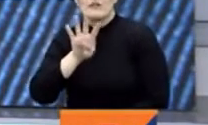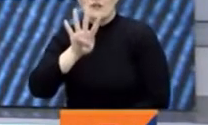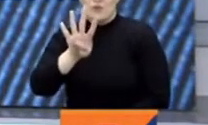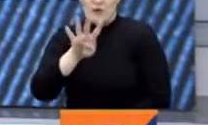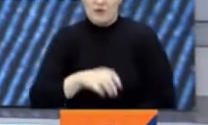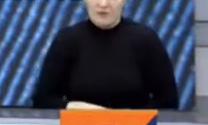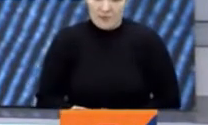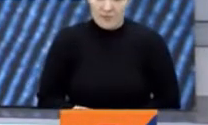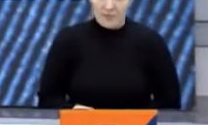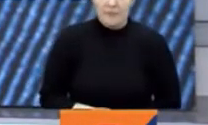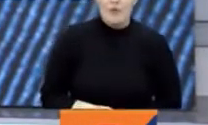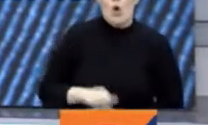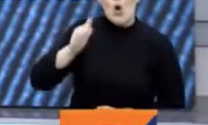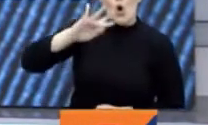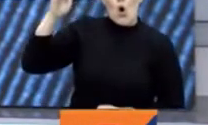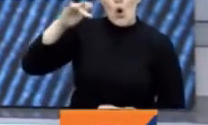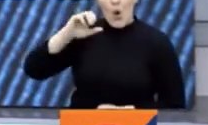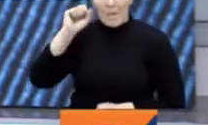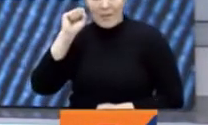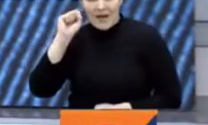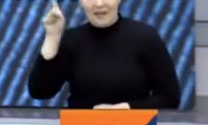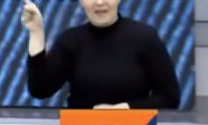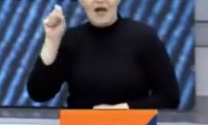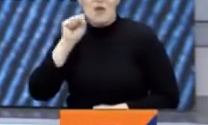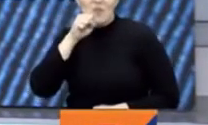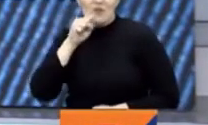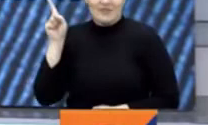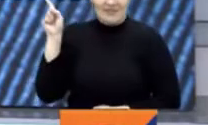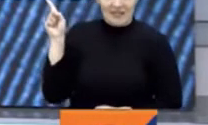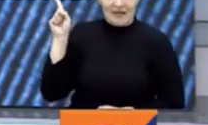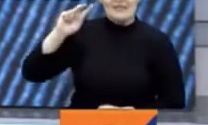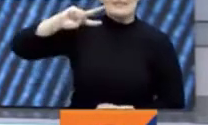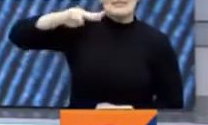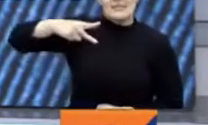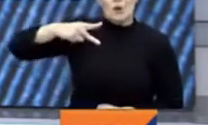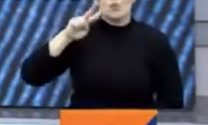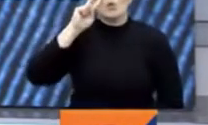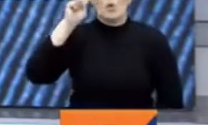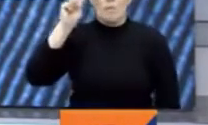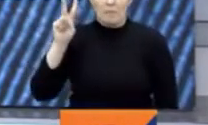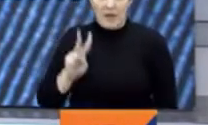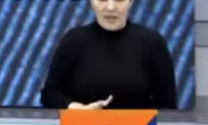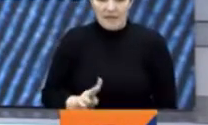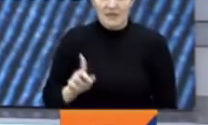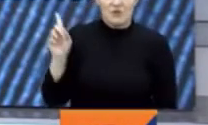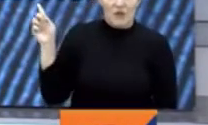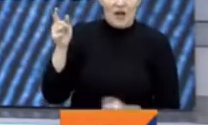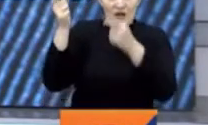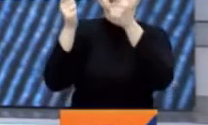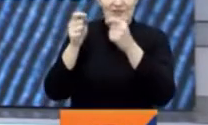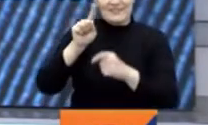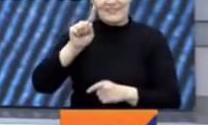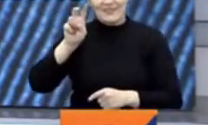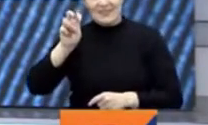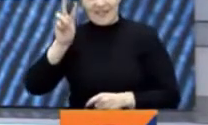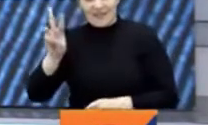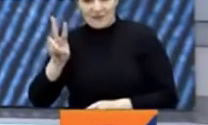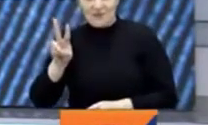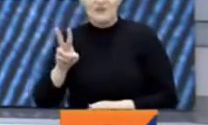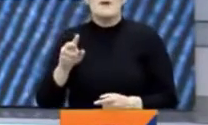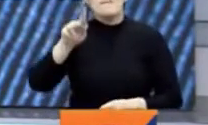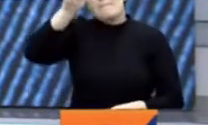144 medallas de oro, 88 de plata, 62 de bronce. Segundo, Venezuela, un total de 172 medallas. Después Perú, Chile, Ecuador